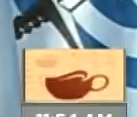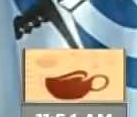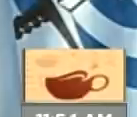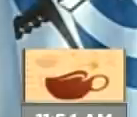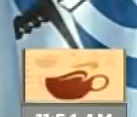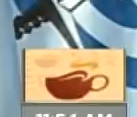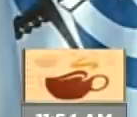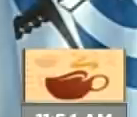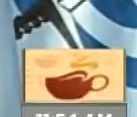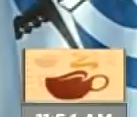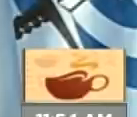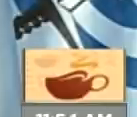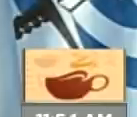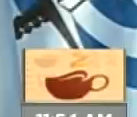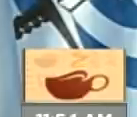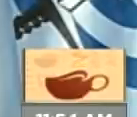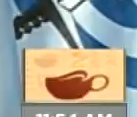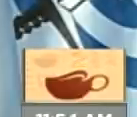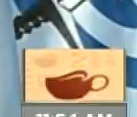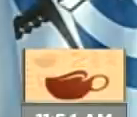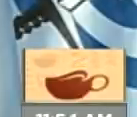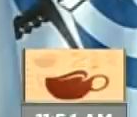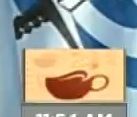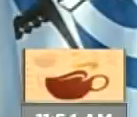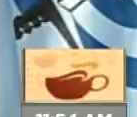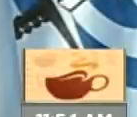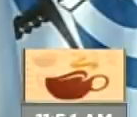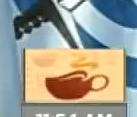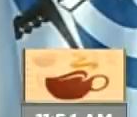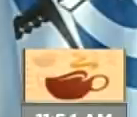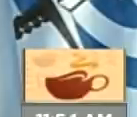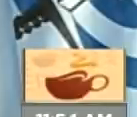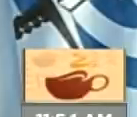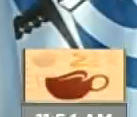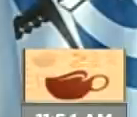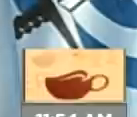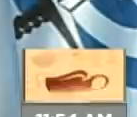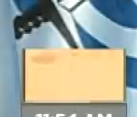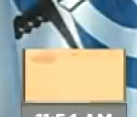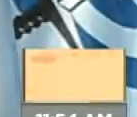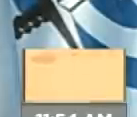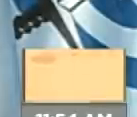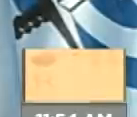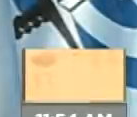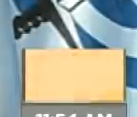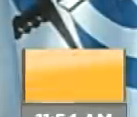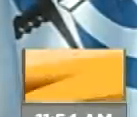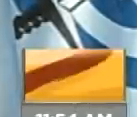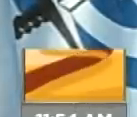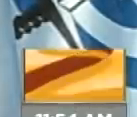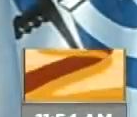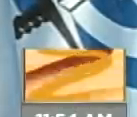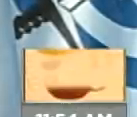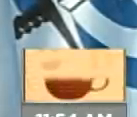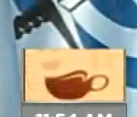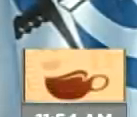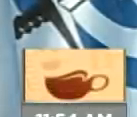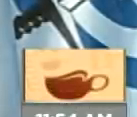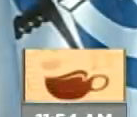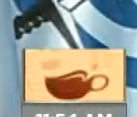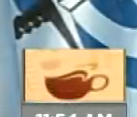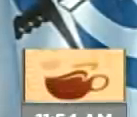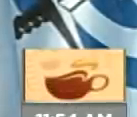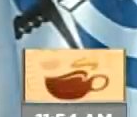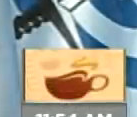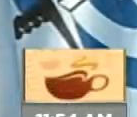Buenos días, tengan todos ustedes, pueblo de Venezuela. Acá en la sede del Ministerio Público vamos a